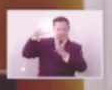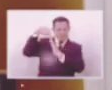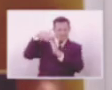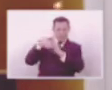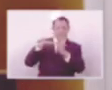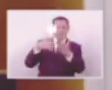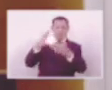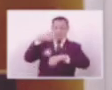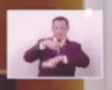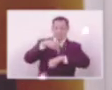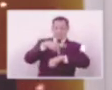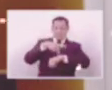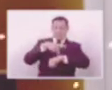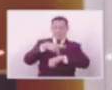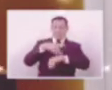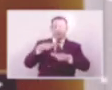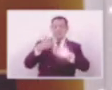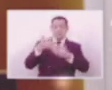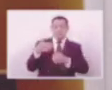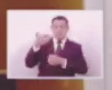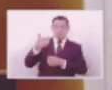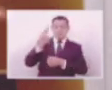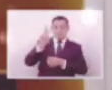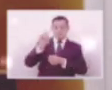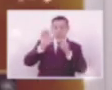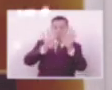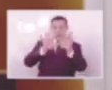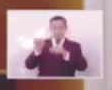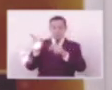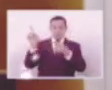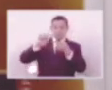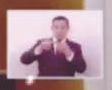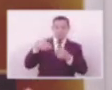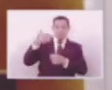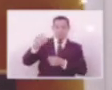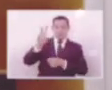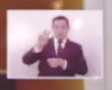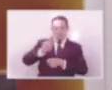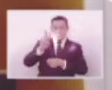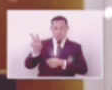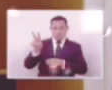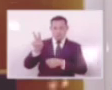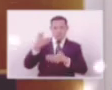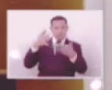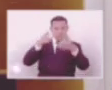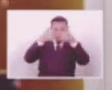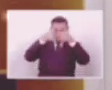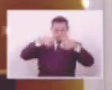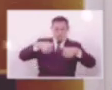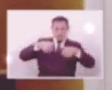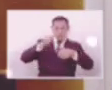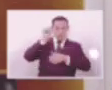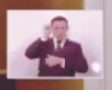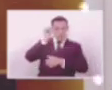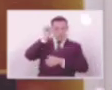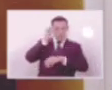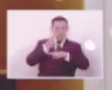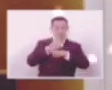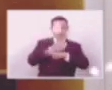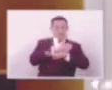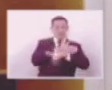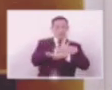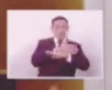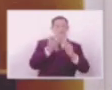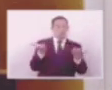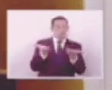para el período correspondiente del año 2011 al año 2022 y se ha determinado Mediante los análisis preliminares